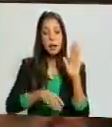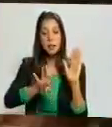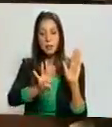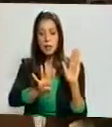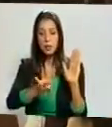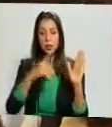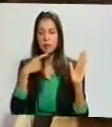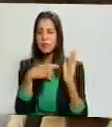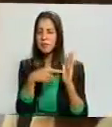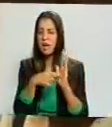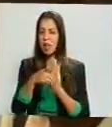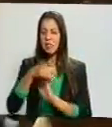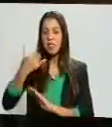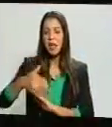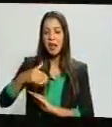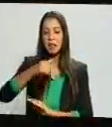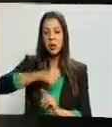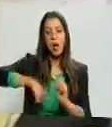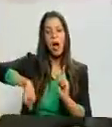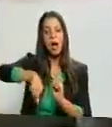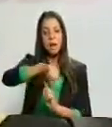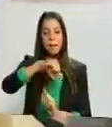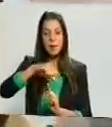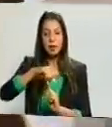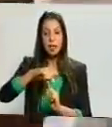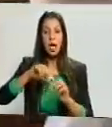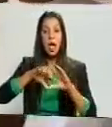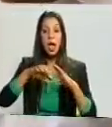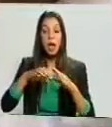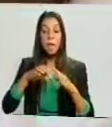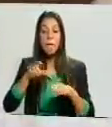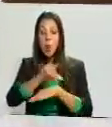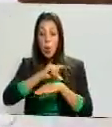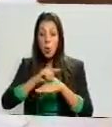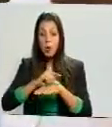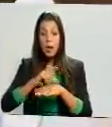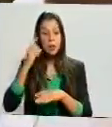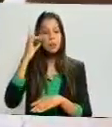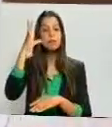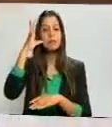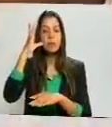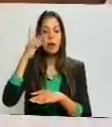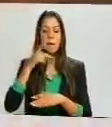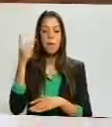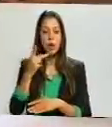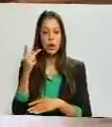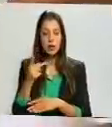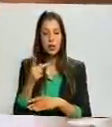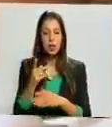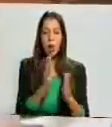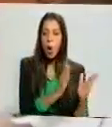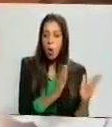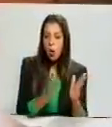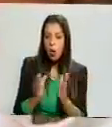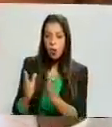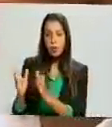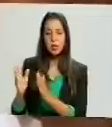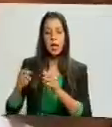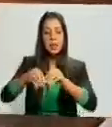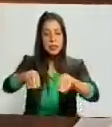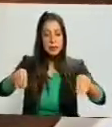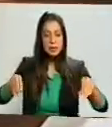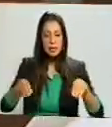los derechos ambientales establece que el Estado desarrollará una política de ordenación del